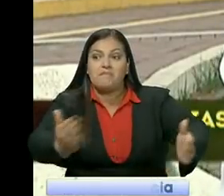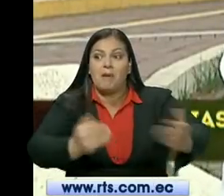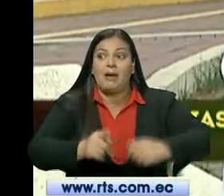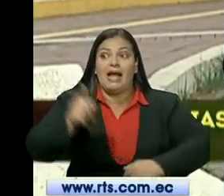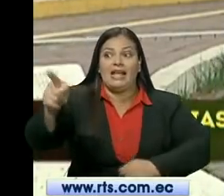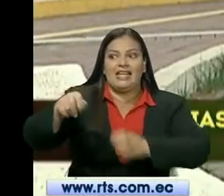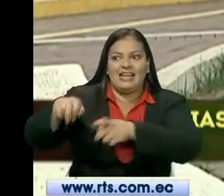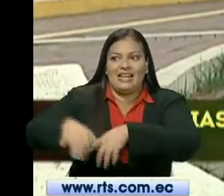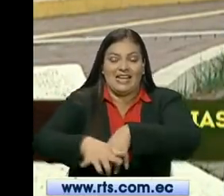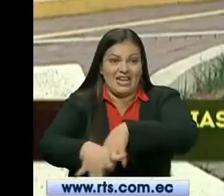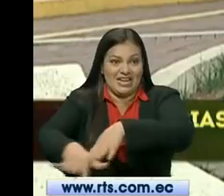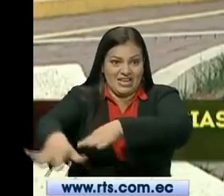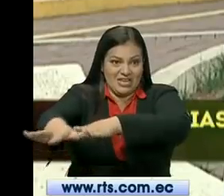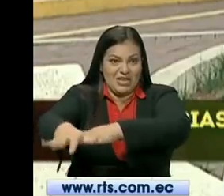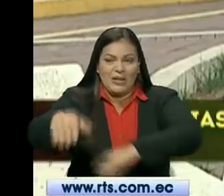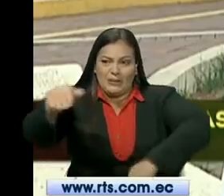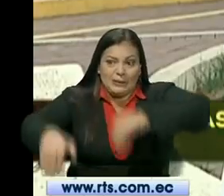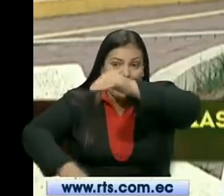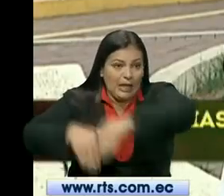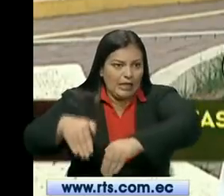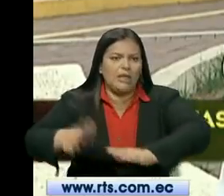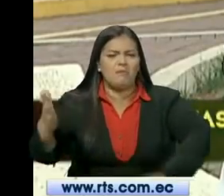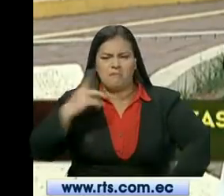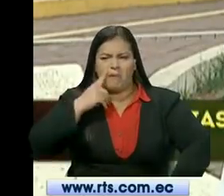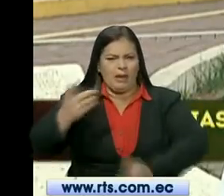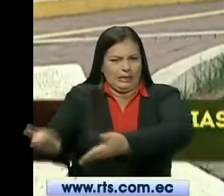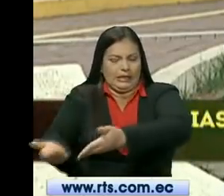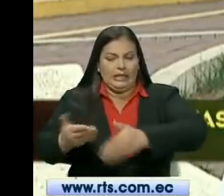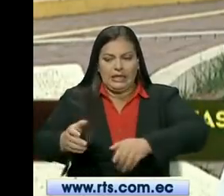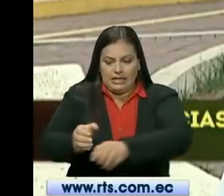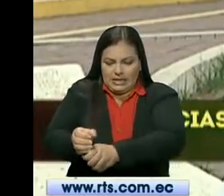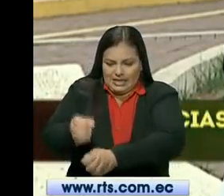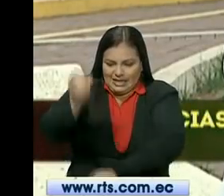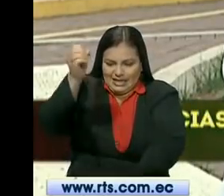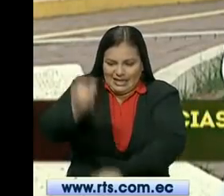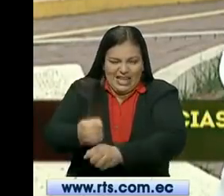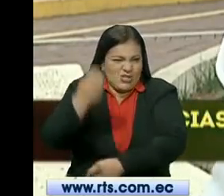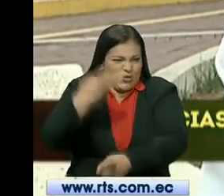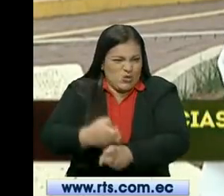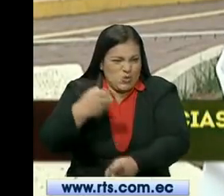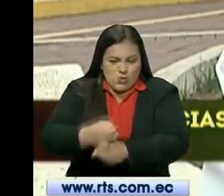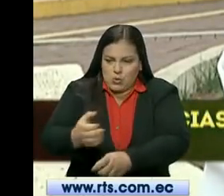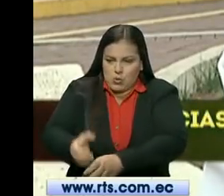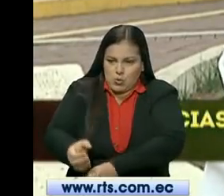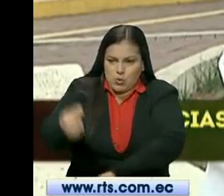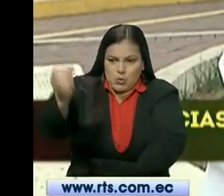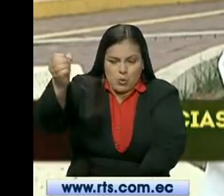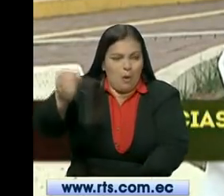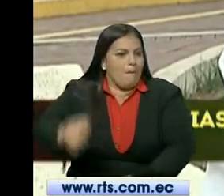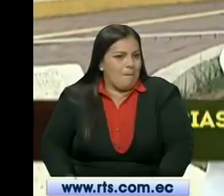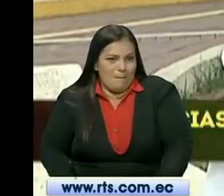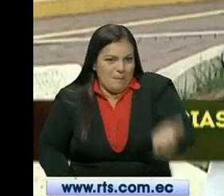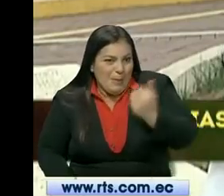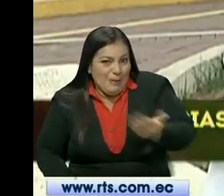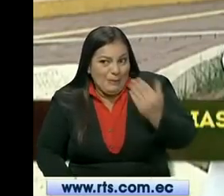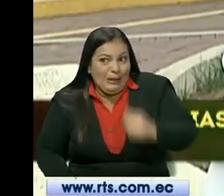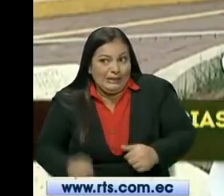en esos palitos, ¿no? Y al llegar allá, bueno, nos teníamos que volver a regresar. Ya